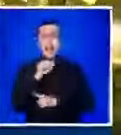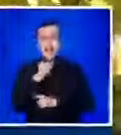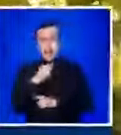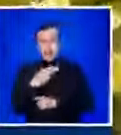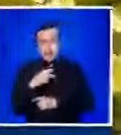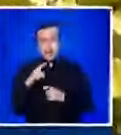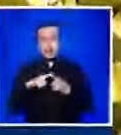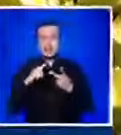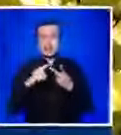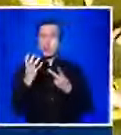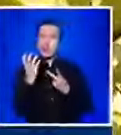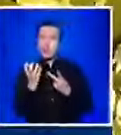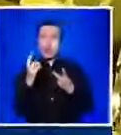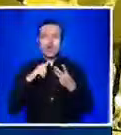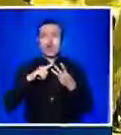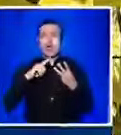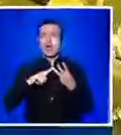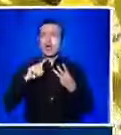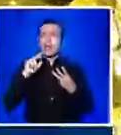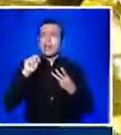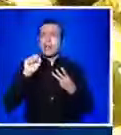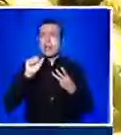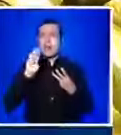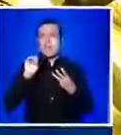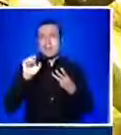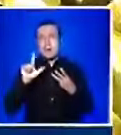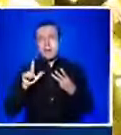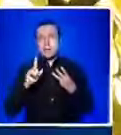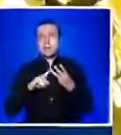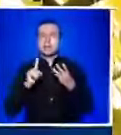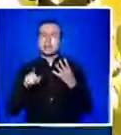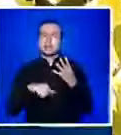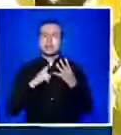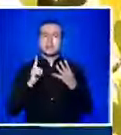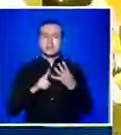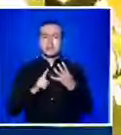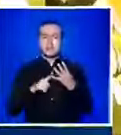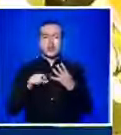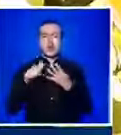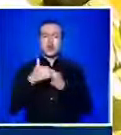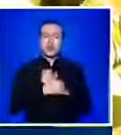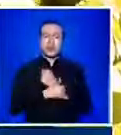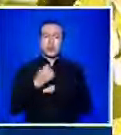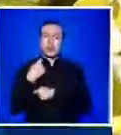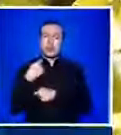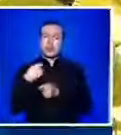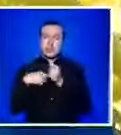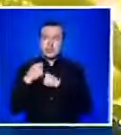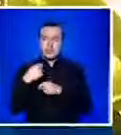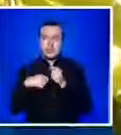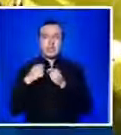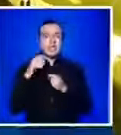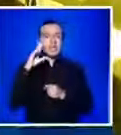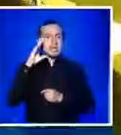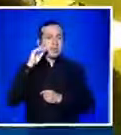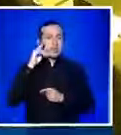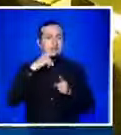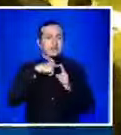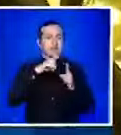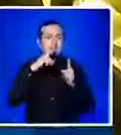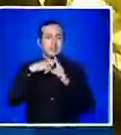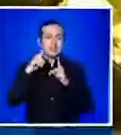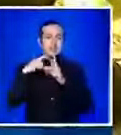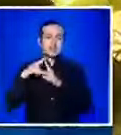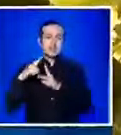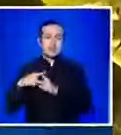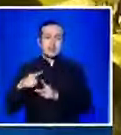bola, el naval, tenemos el de importación que es el hass, el negro. Siga cosechando, por favor,